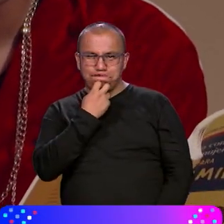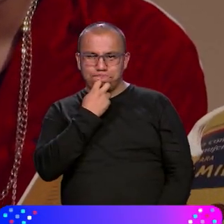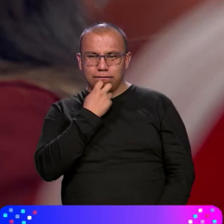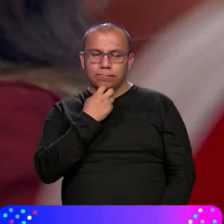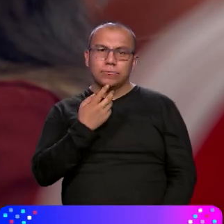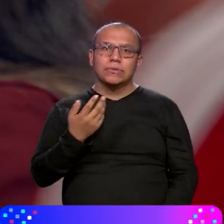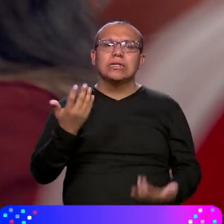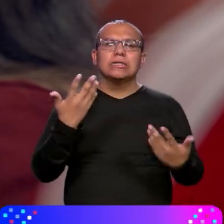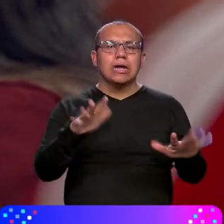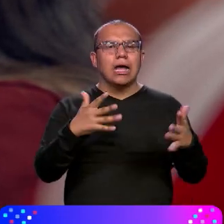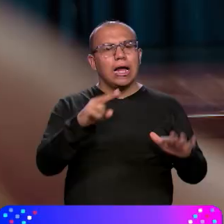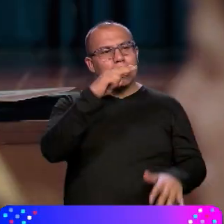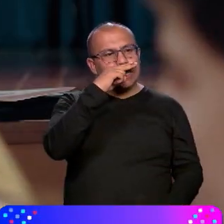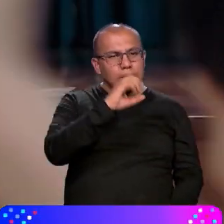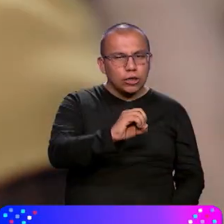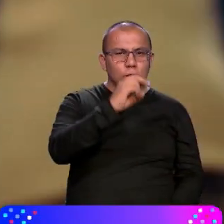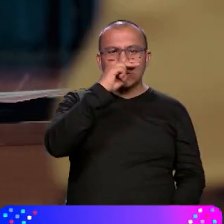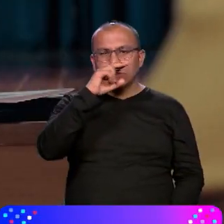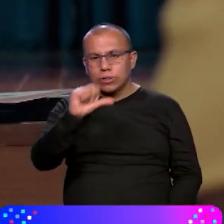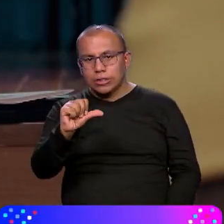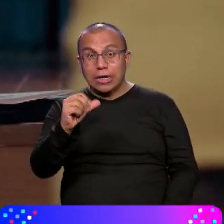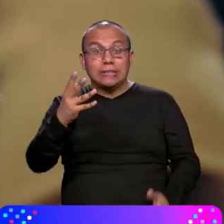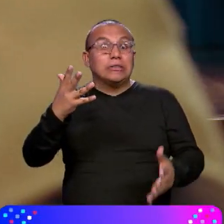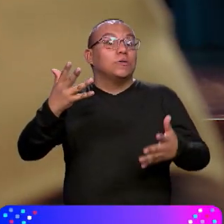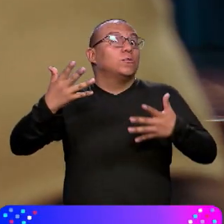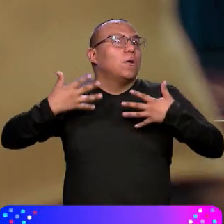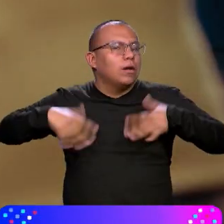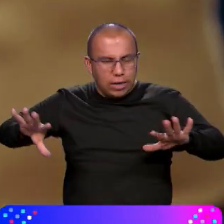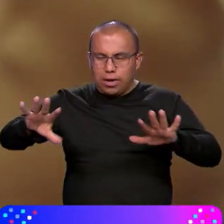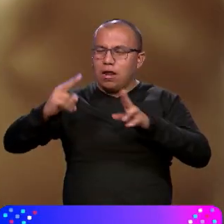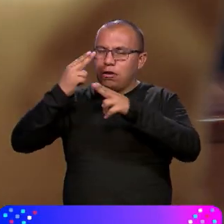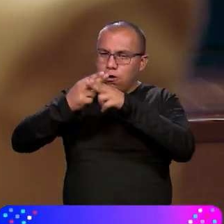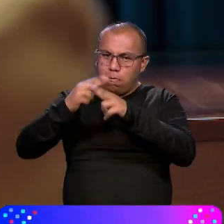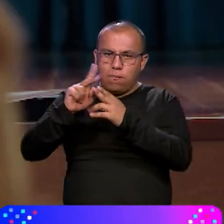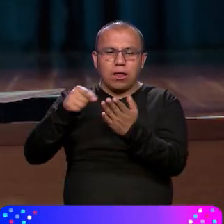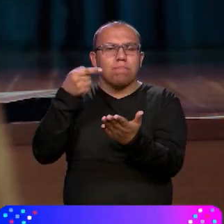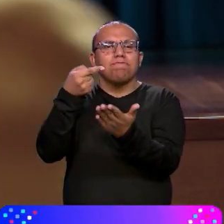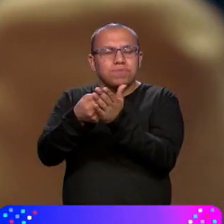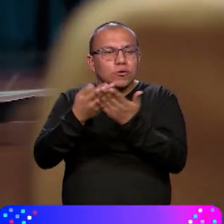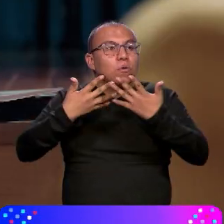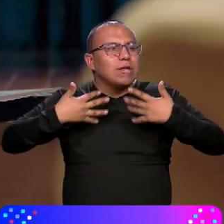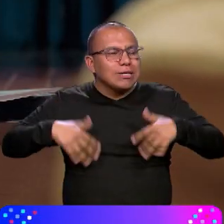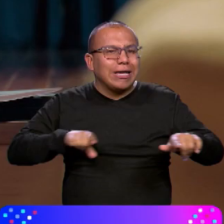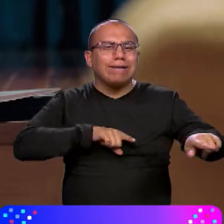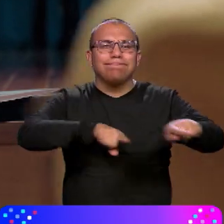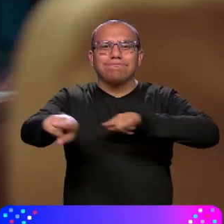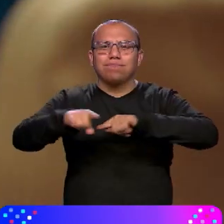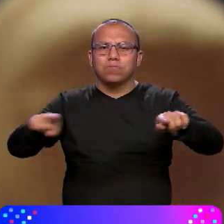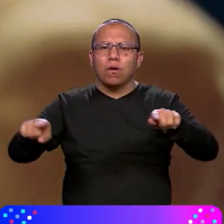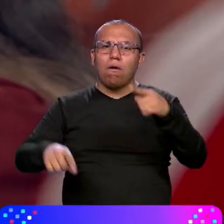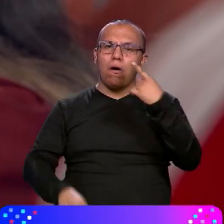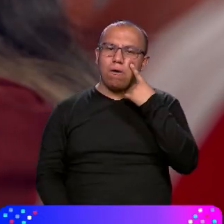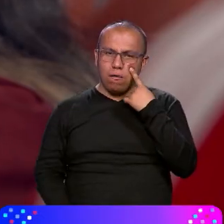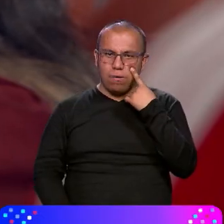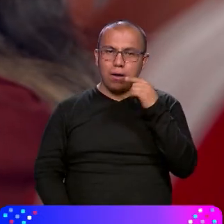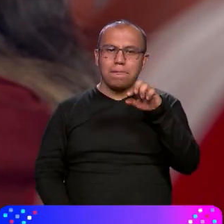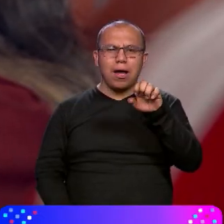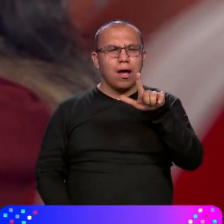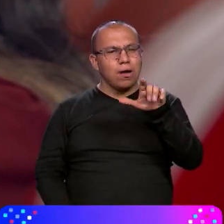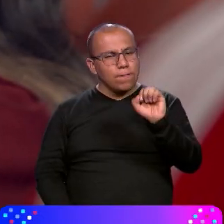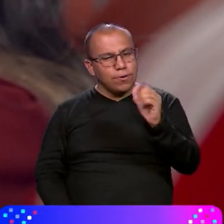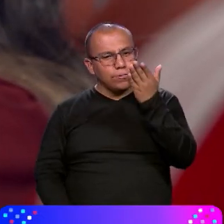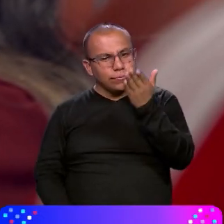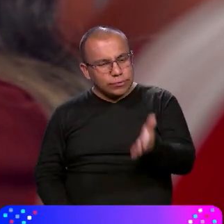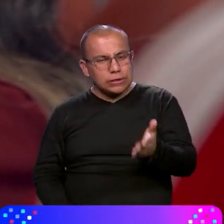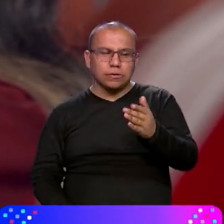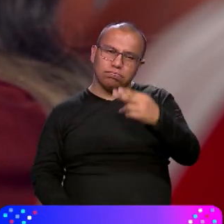Bueno, bueno, niñas, niñas, niños, como sea que les guste que les digan o como sea que esté de moda. Pablo, en